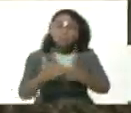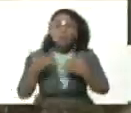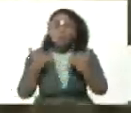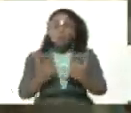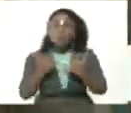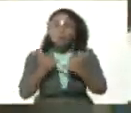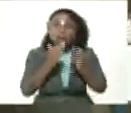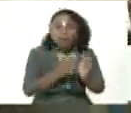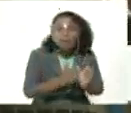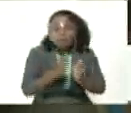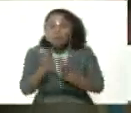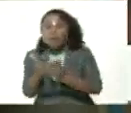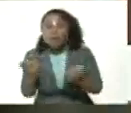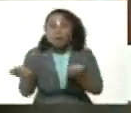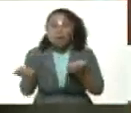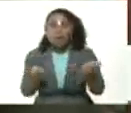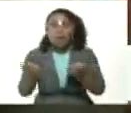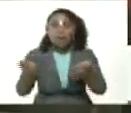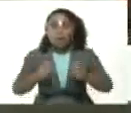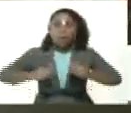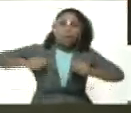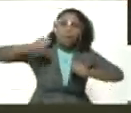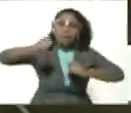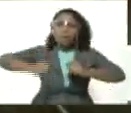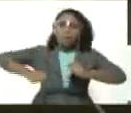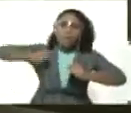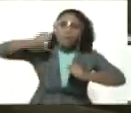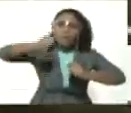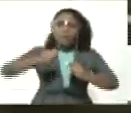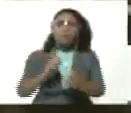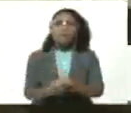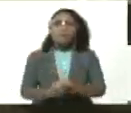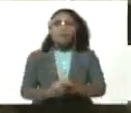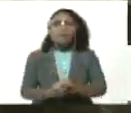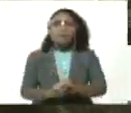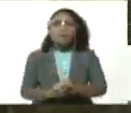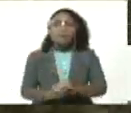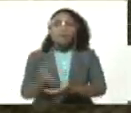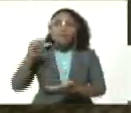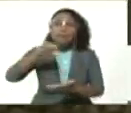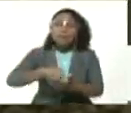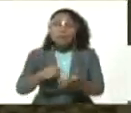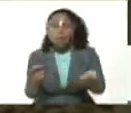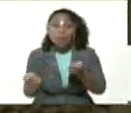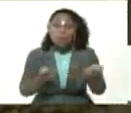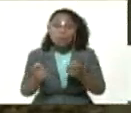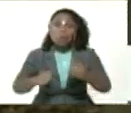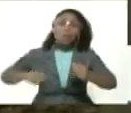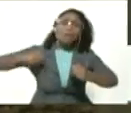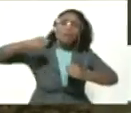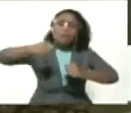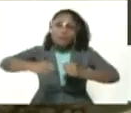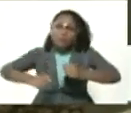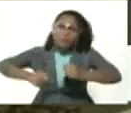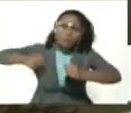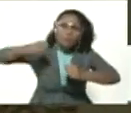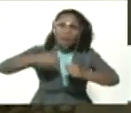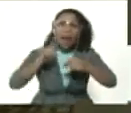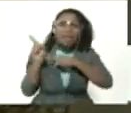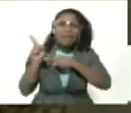al centro de control de molido. El centro de control. Centro de control de molienda. Correcto.